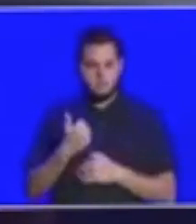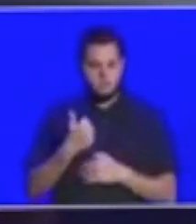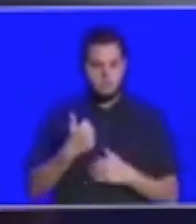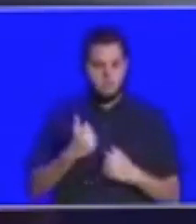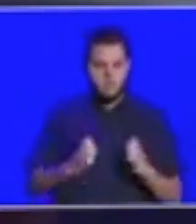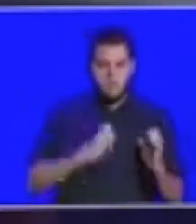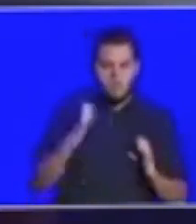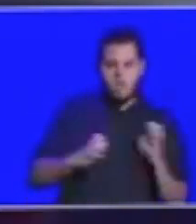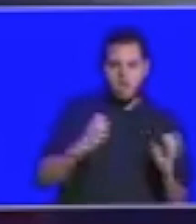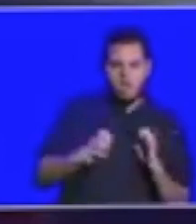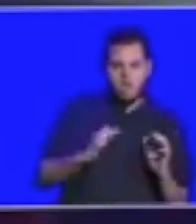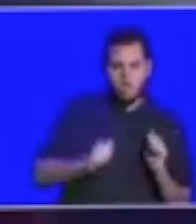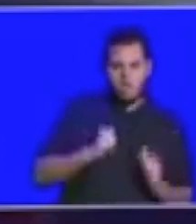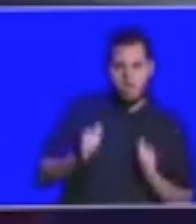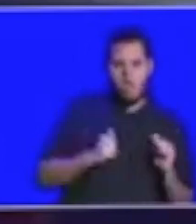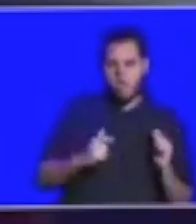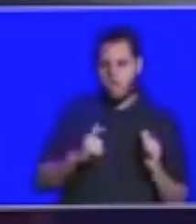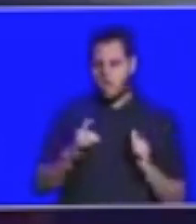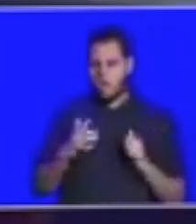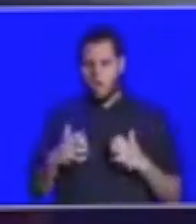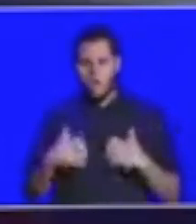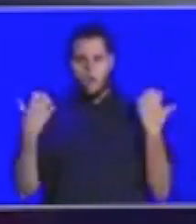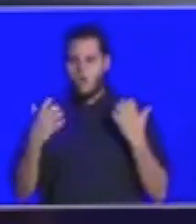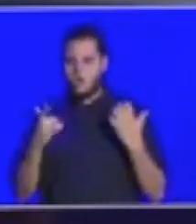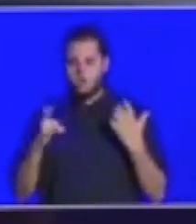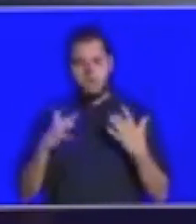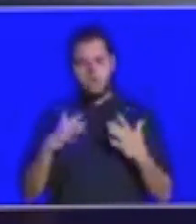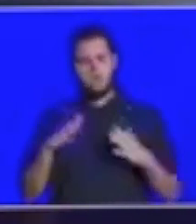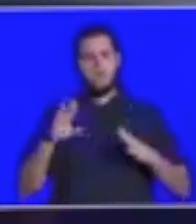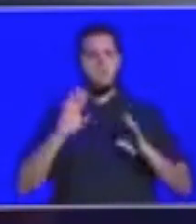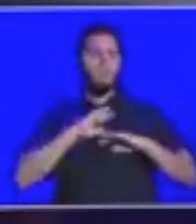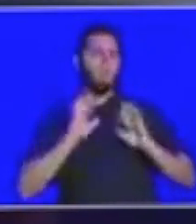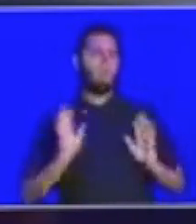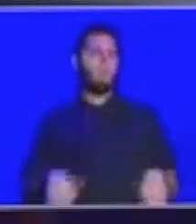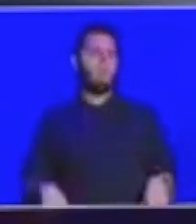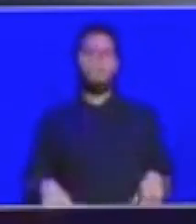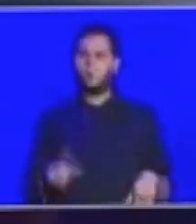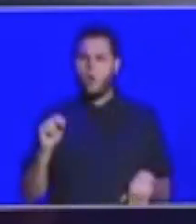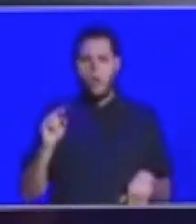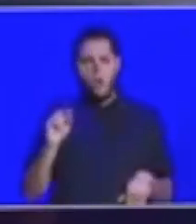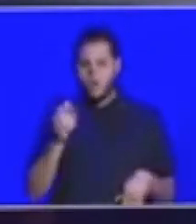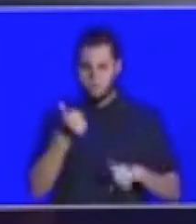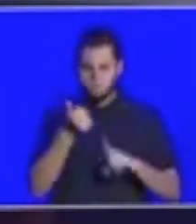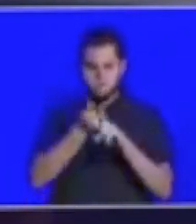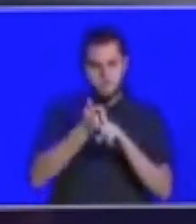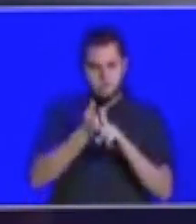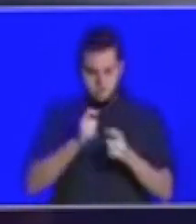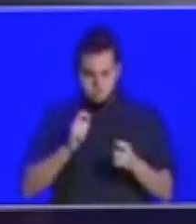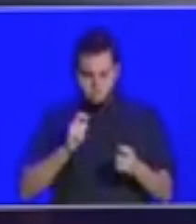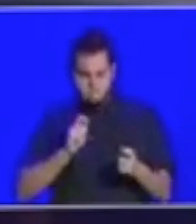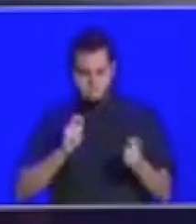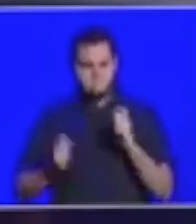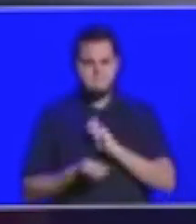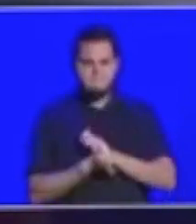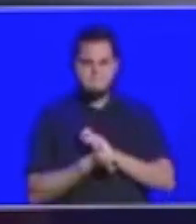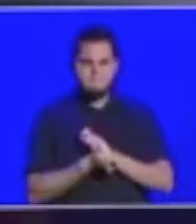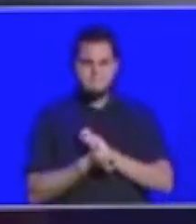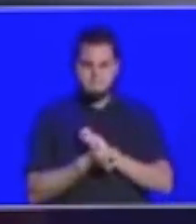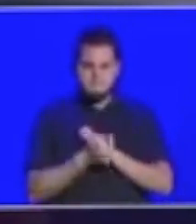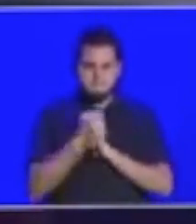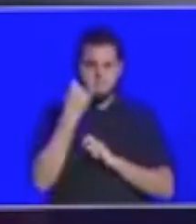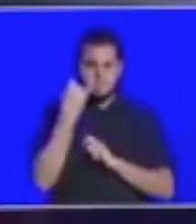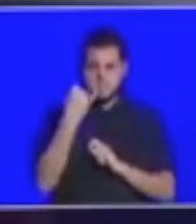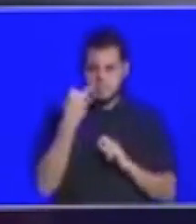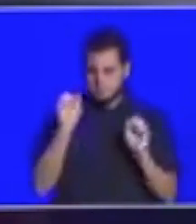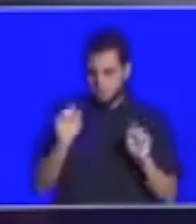para conformarte, sino para transformarte a ti. Si está en tu posibilidad, entonces transformar